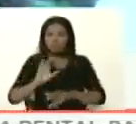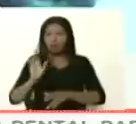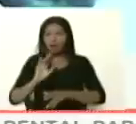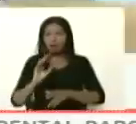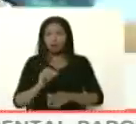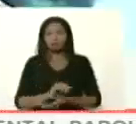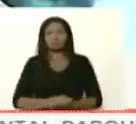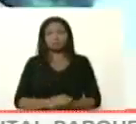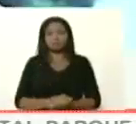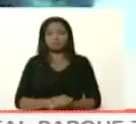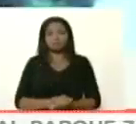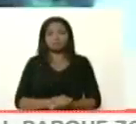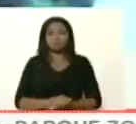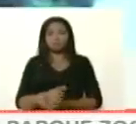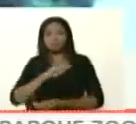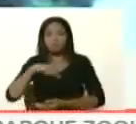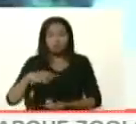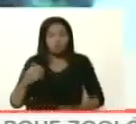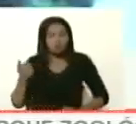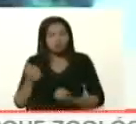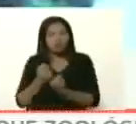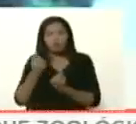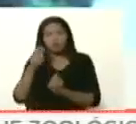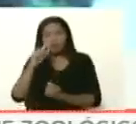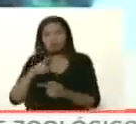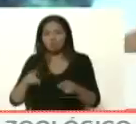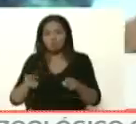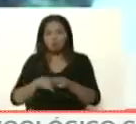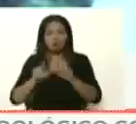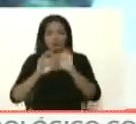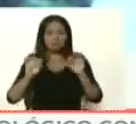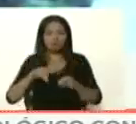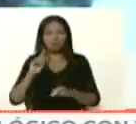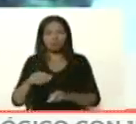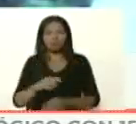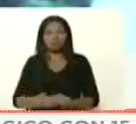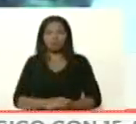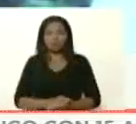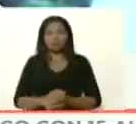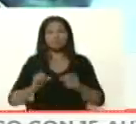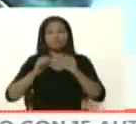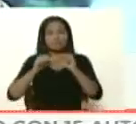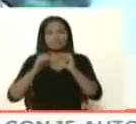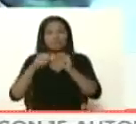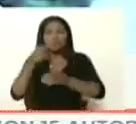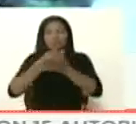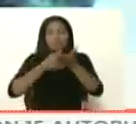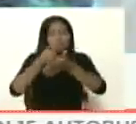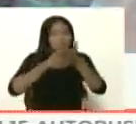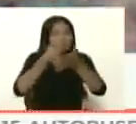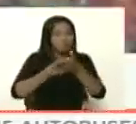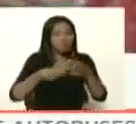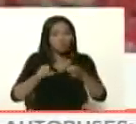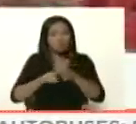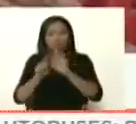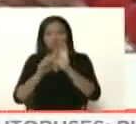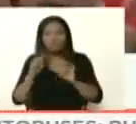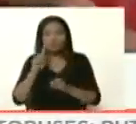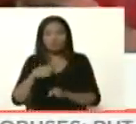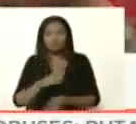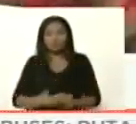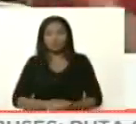sector transporte, nos solidarizamos con esos hermanos de clase y nos mantenemos en pie de lucha.